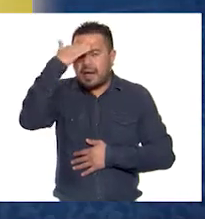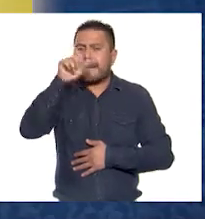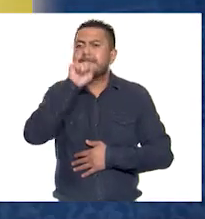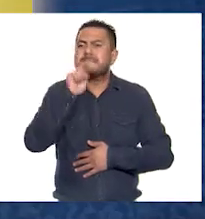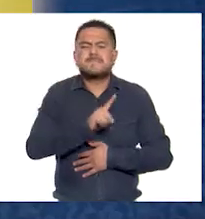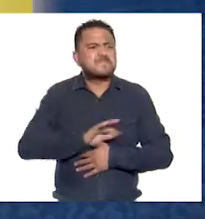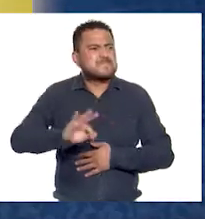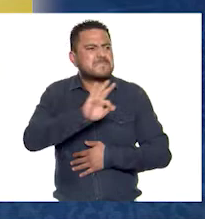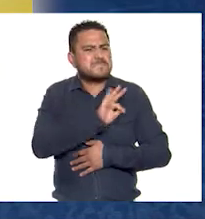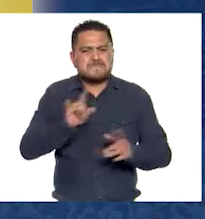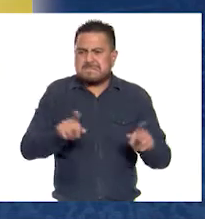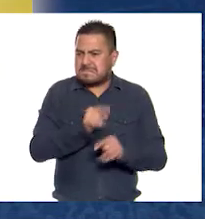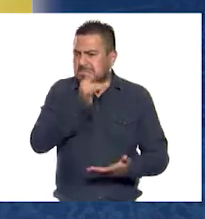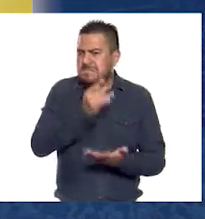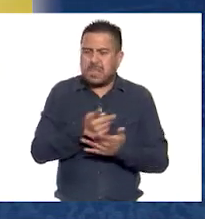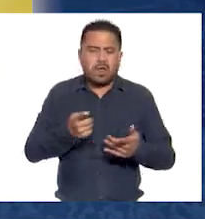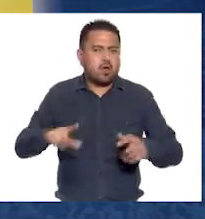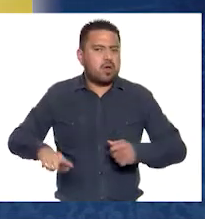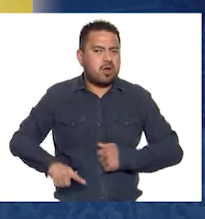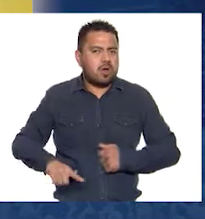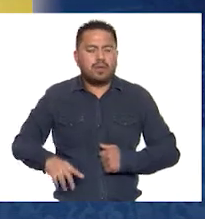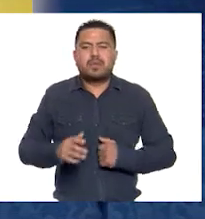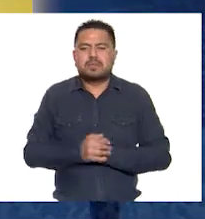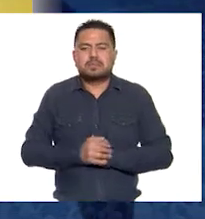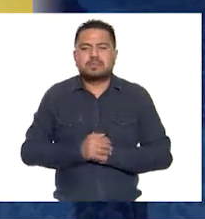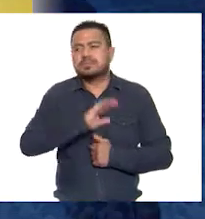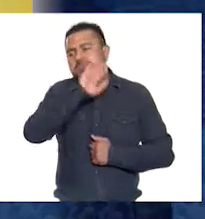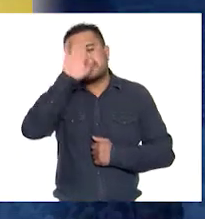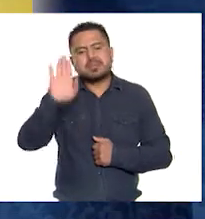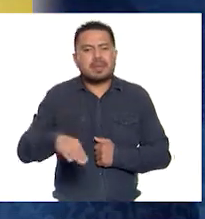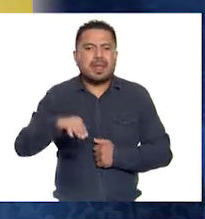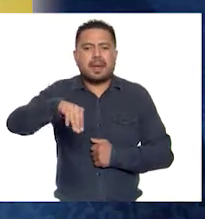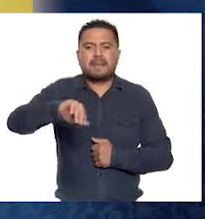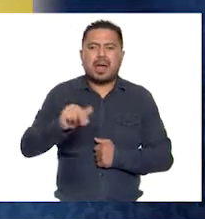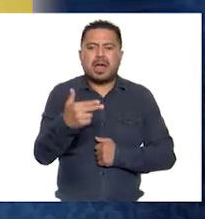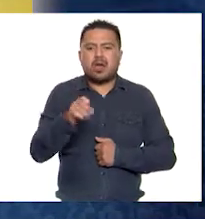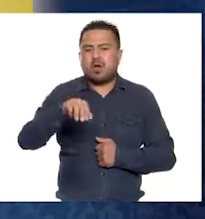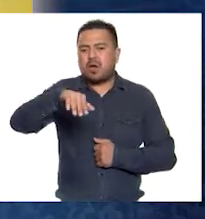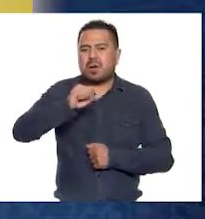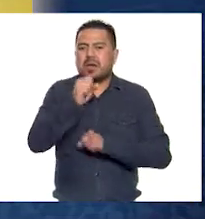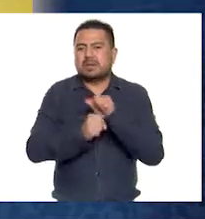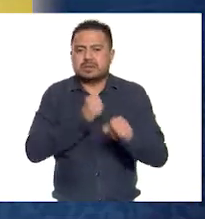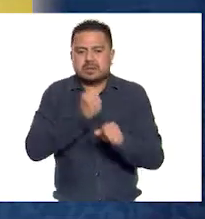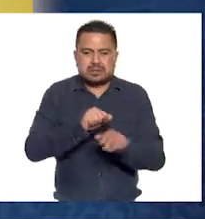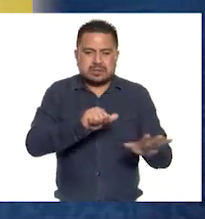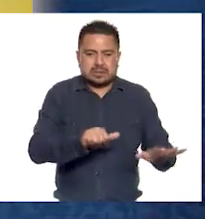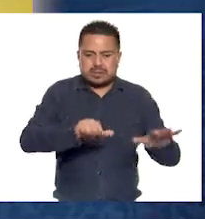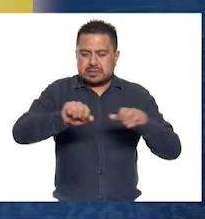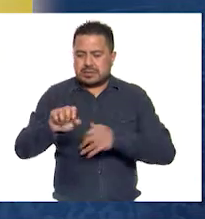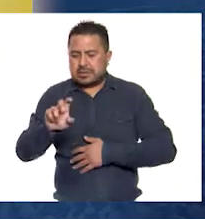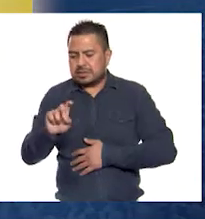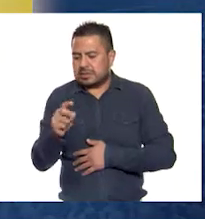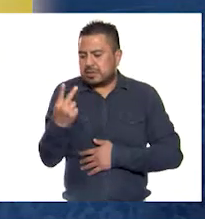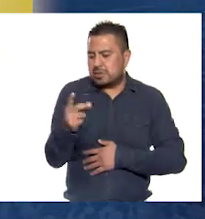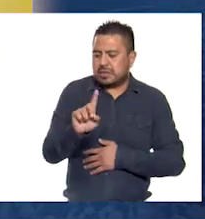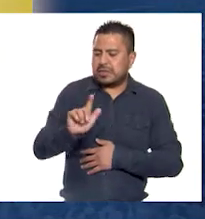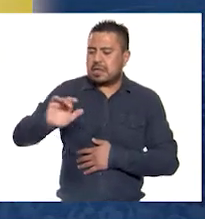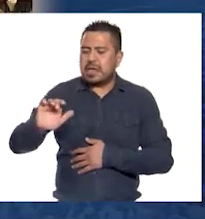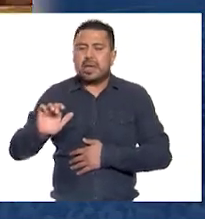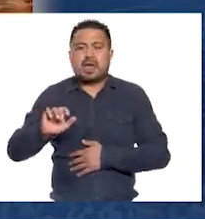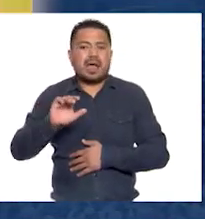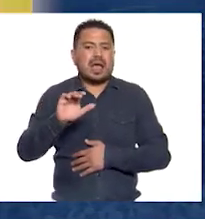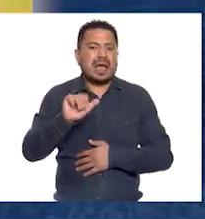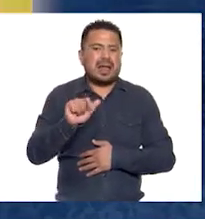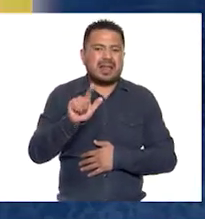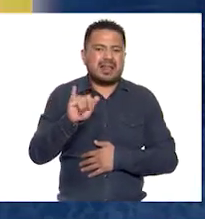misma fe y un solo gobierno. Tras la muerte de Mahoma, en el año 632 después de Cristo, los